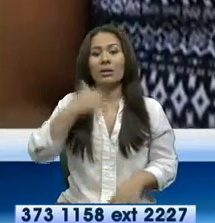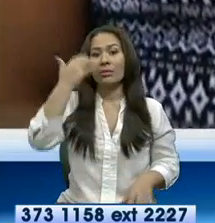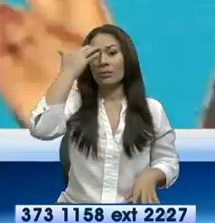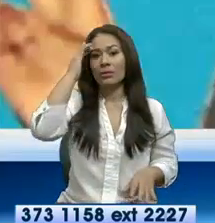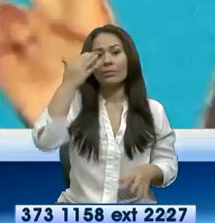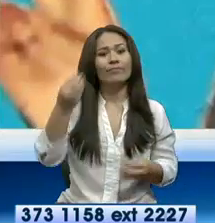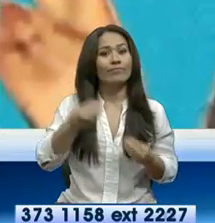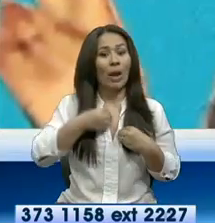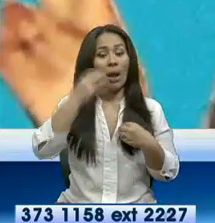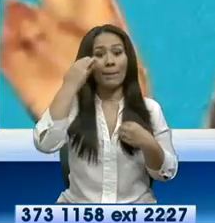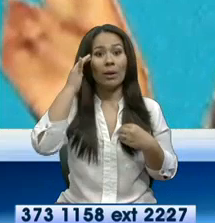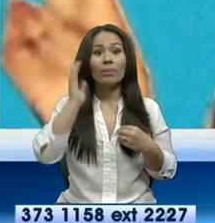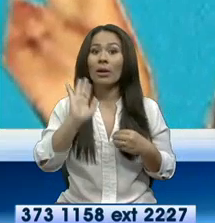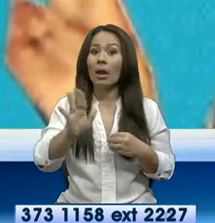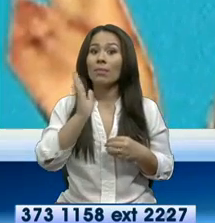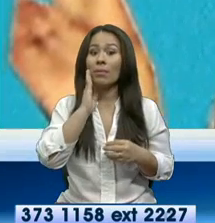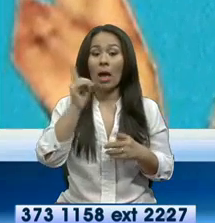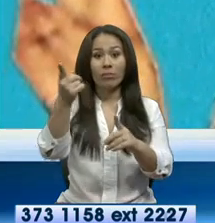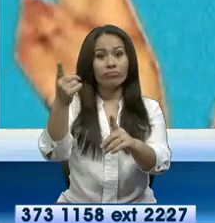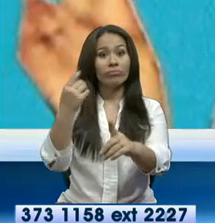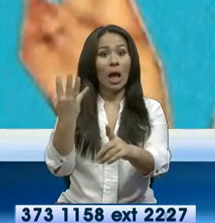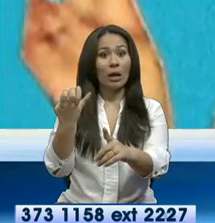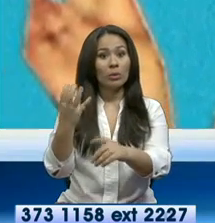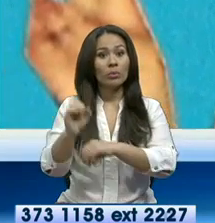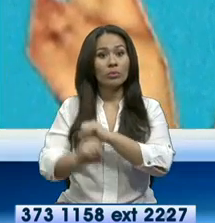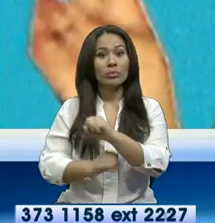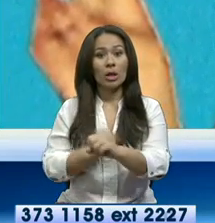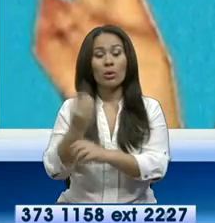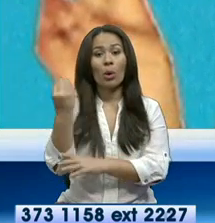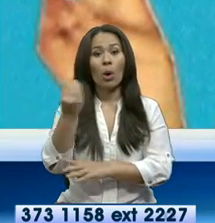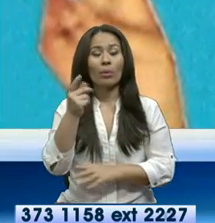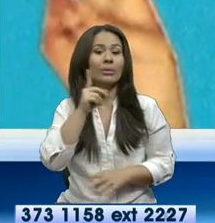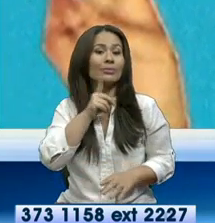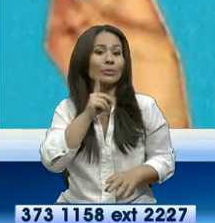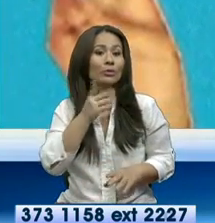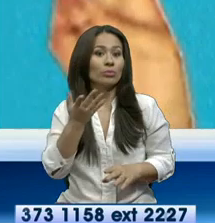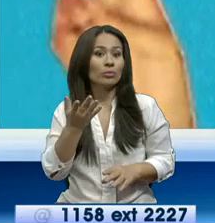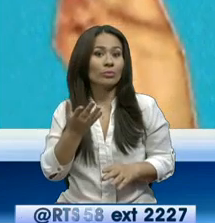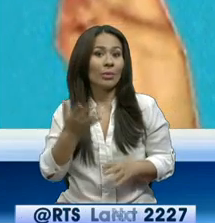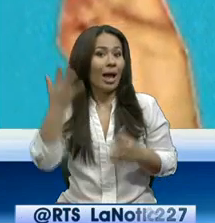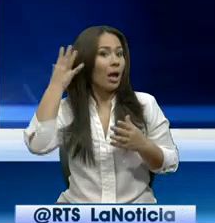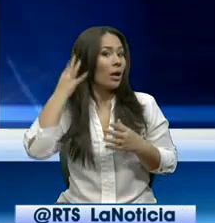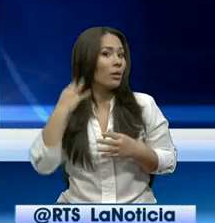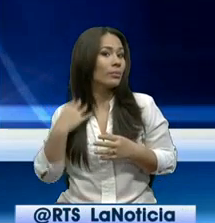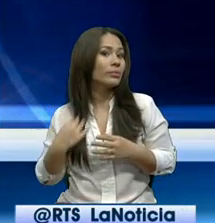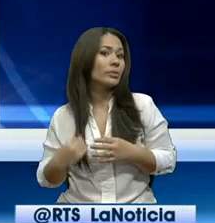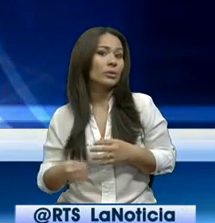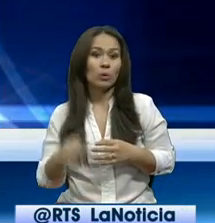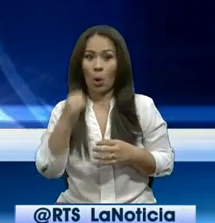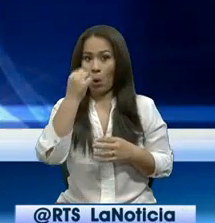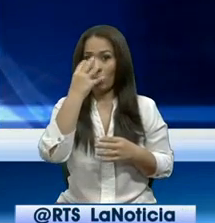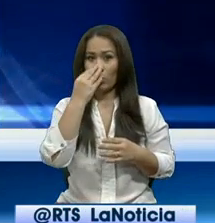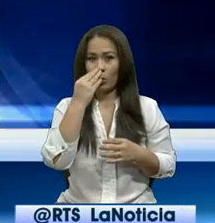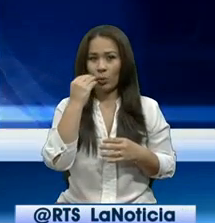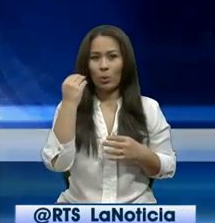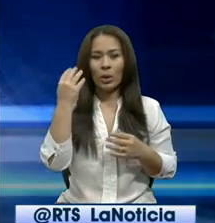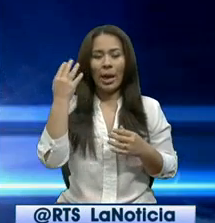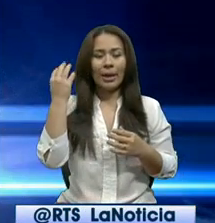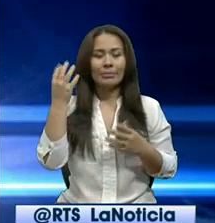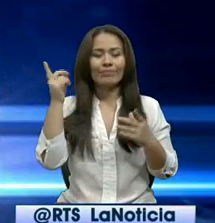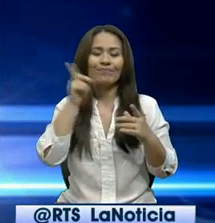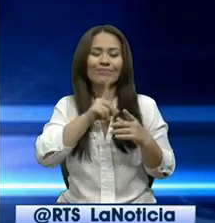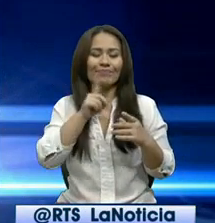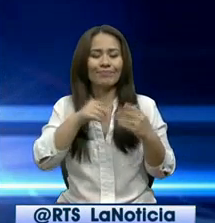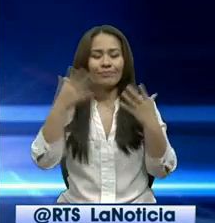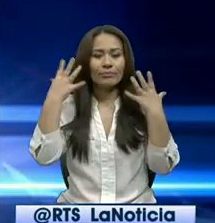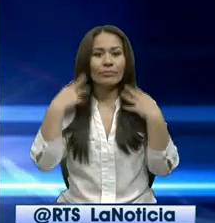mamá. María José tiene 14 años, tez morena y cabello oscuro. Si alguien llega a verla, puede